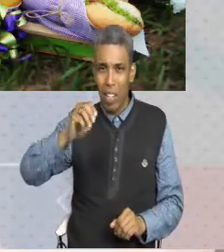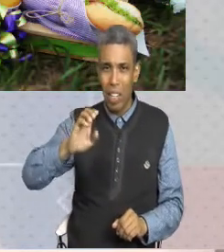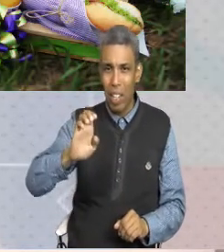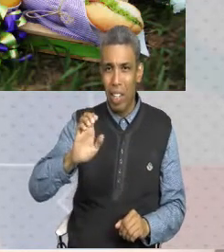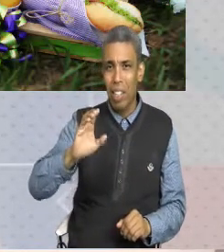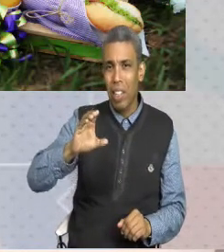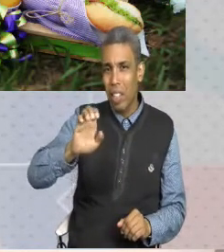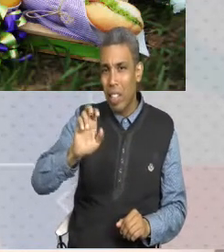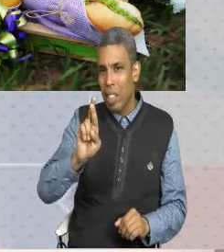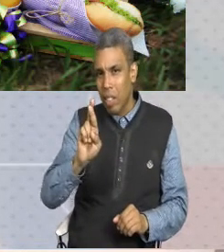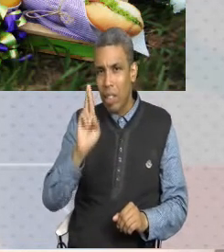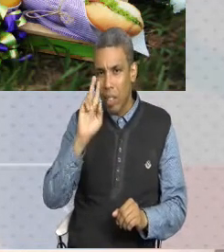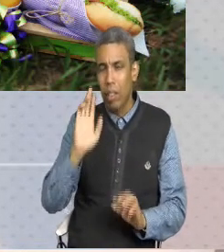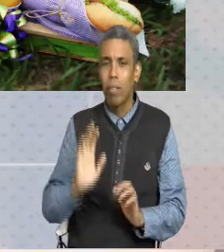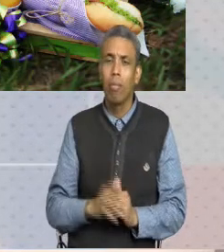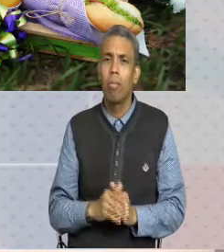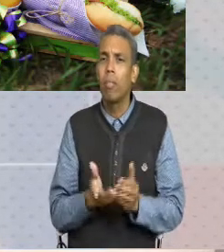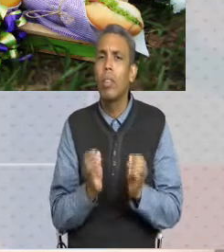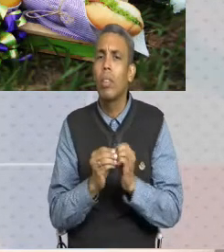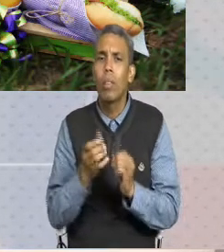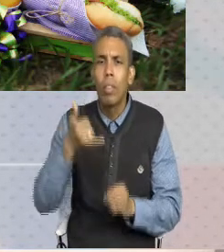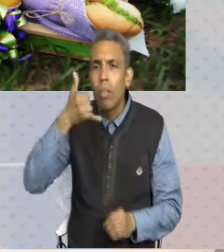puedan llamar para comunicarse con ustedes.